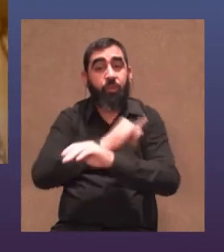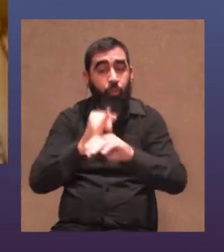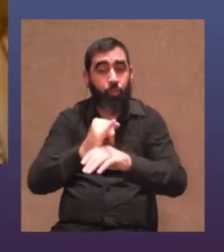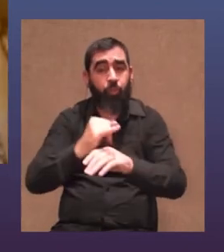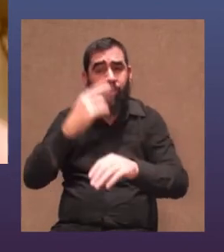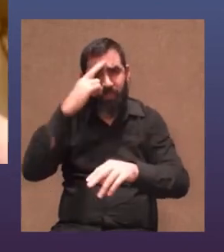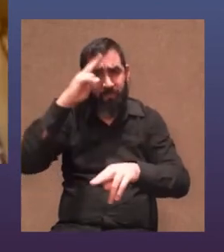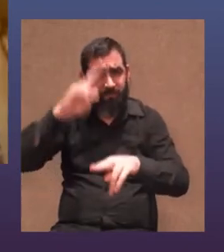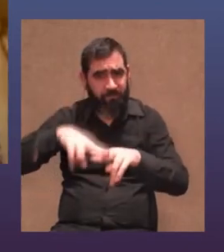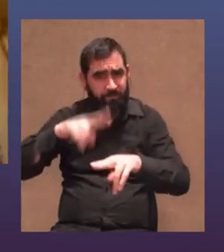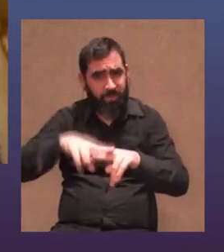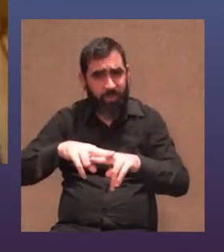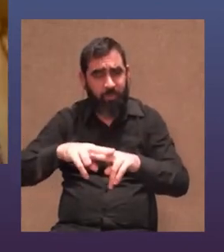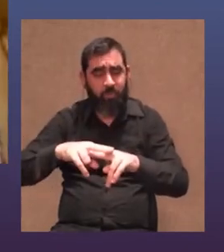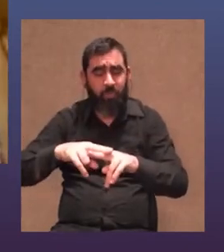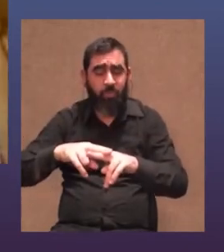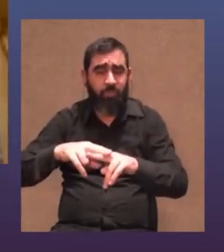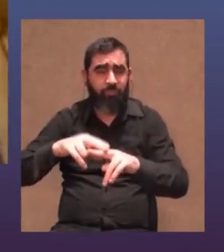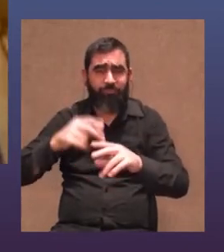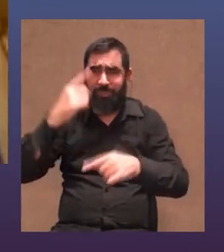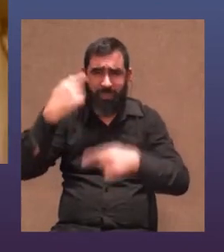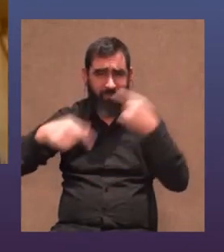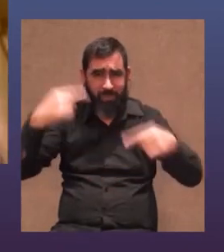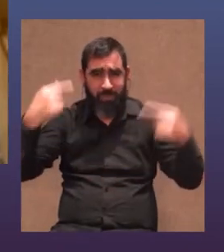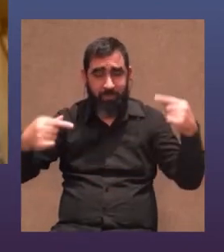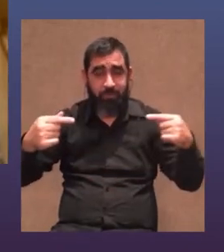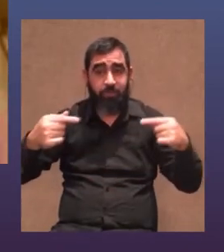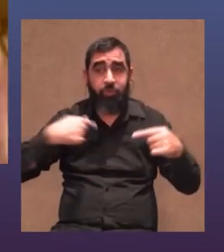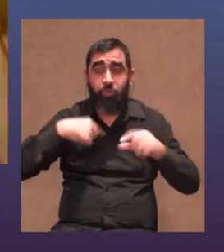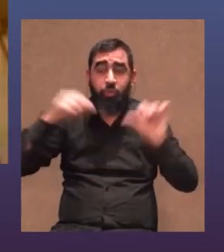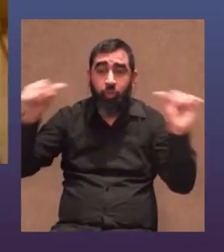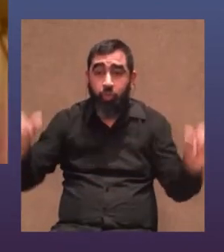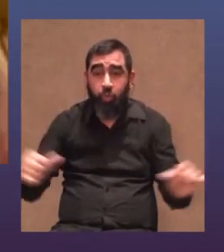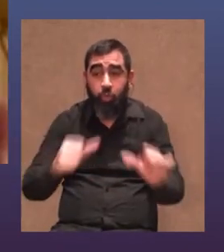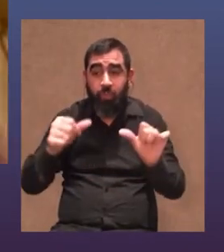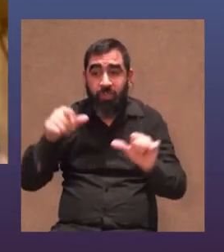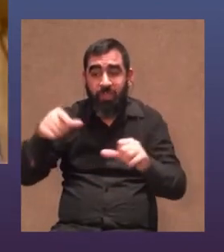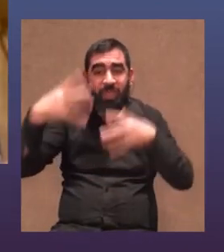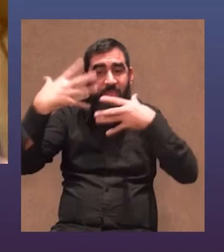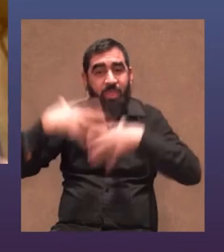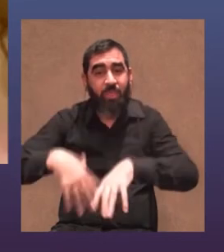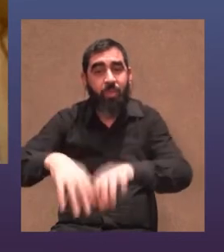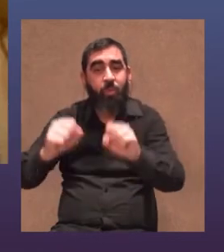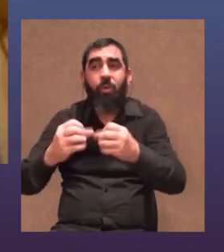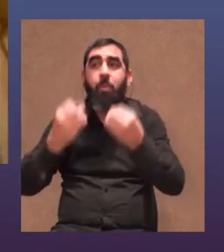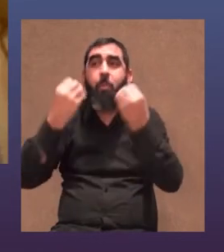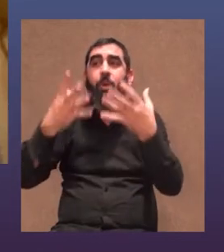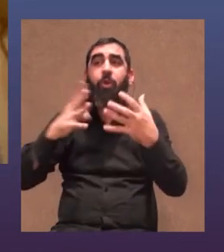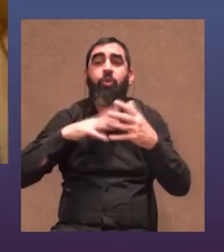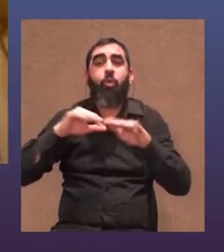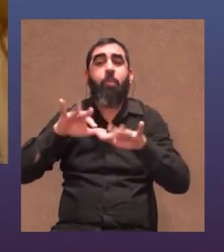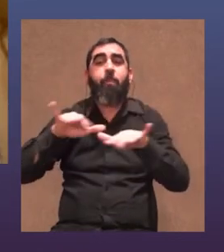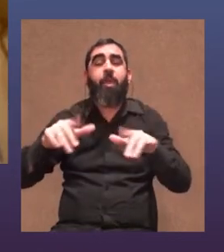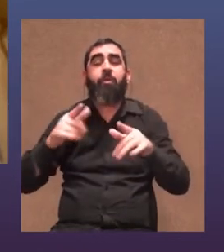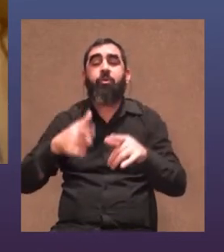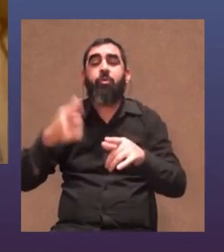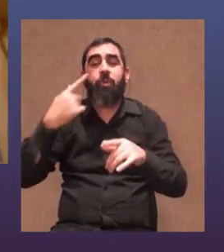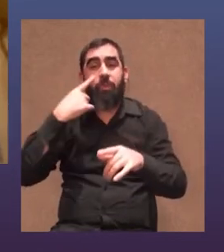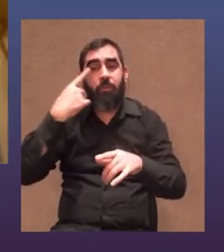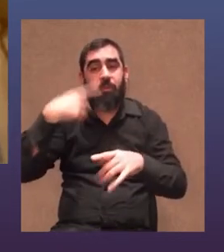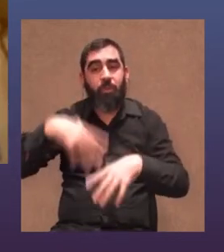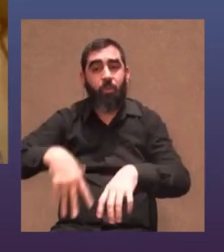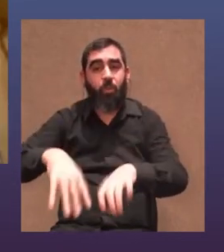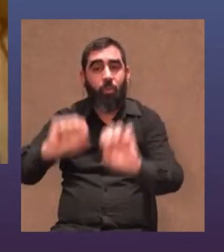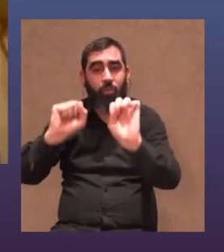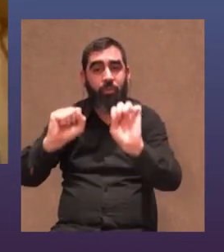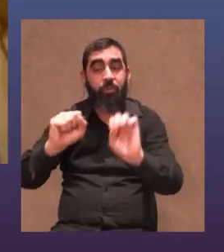enfermos, terminales y todo eso. Y yo, cuando hice eso, descubrí por qué soy pianista. A mí me pasó eso. Yo soy pianista por